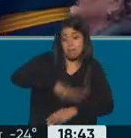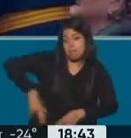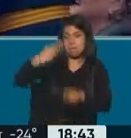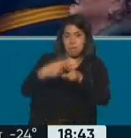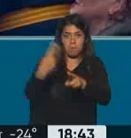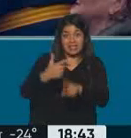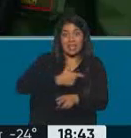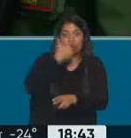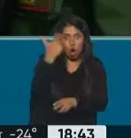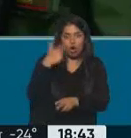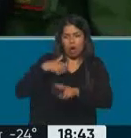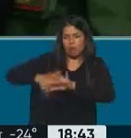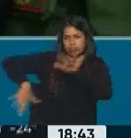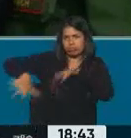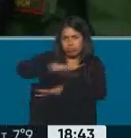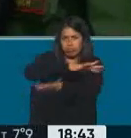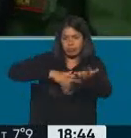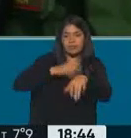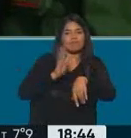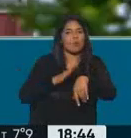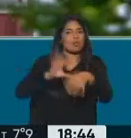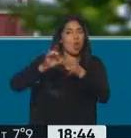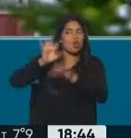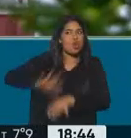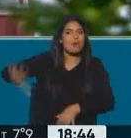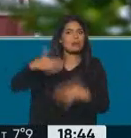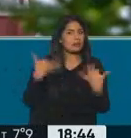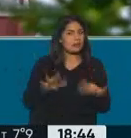define el caliente momento de Europa.